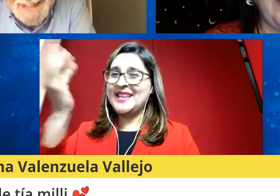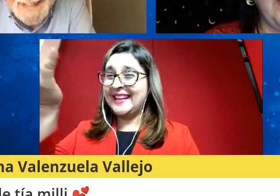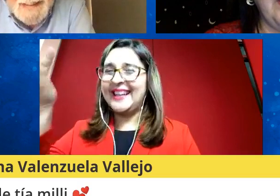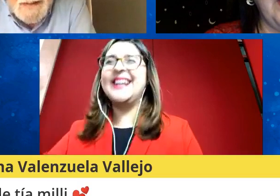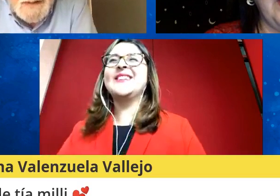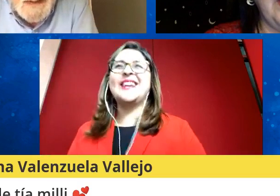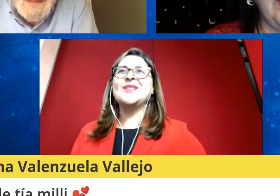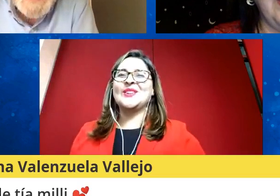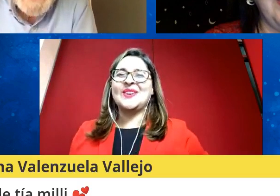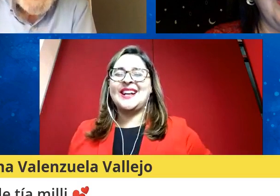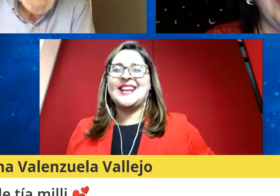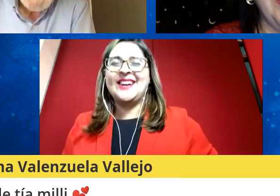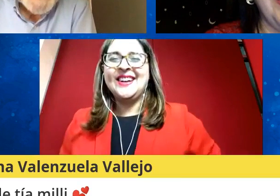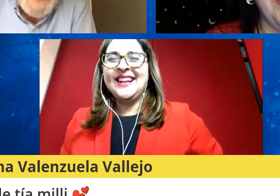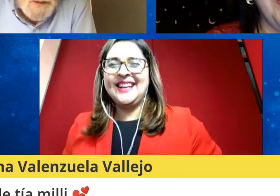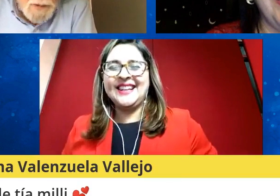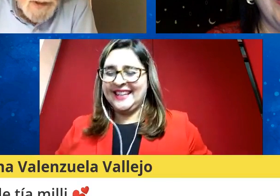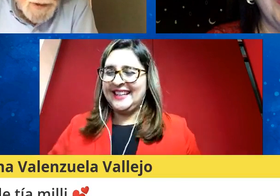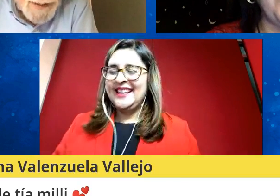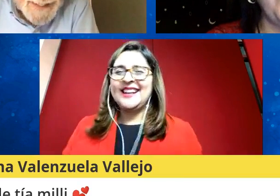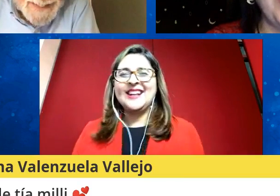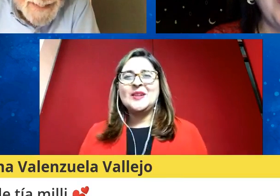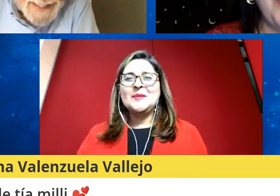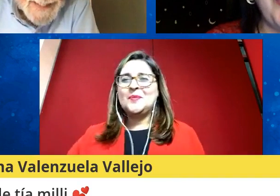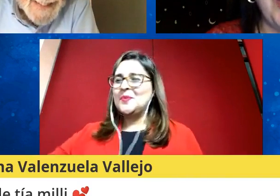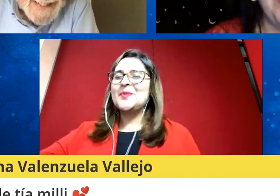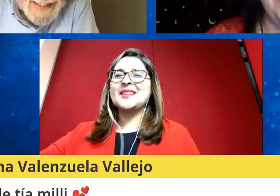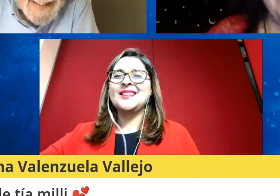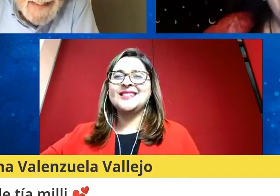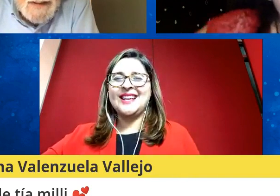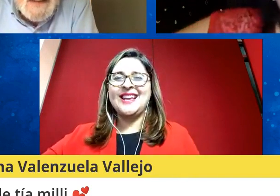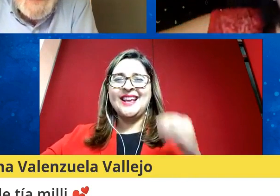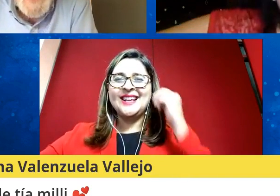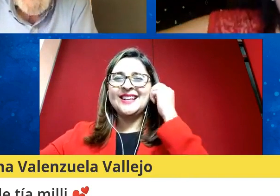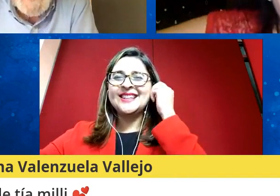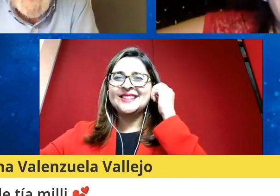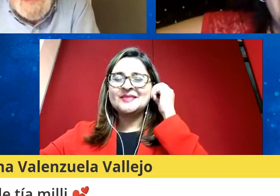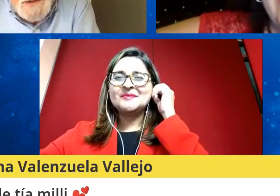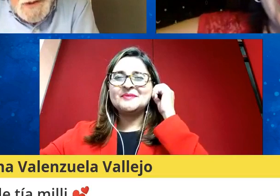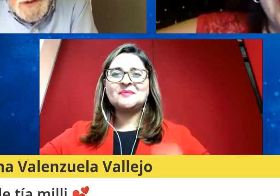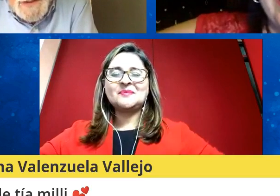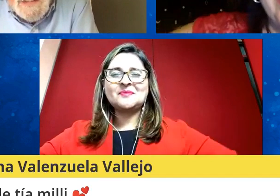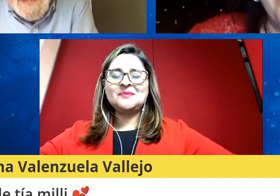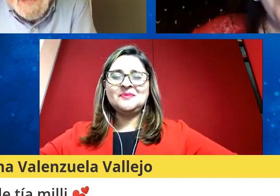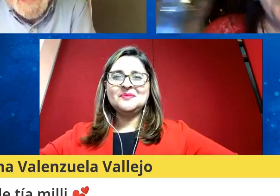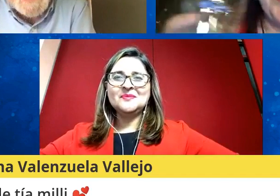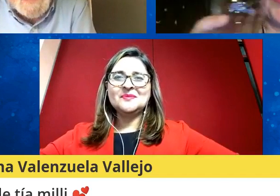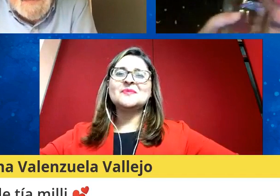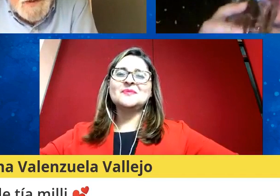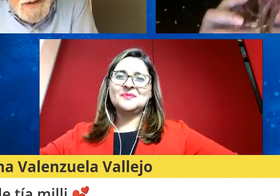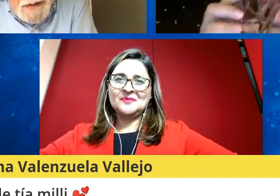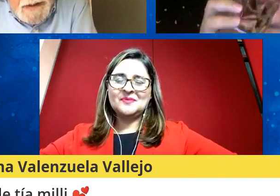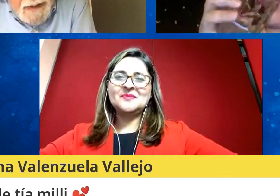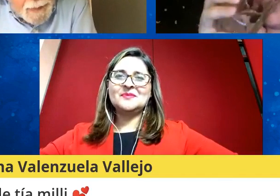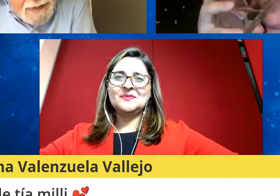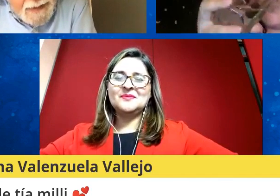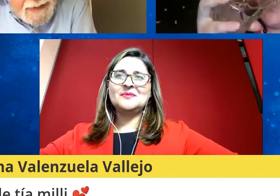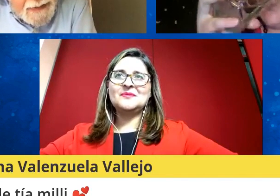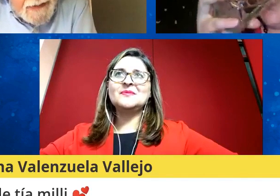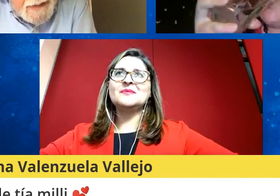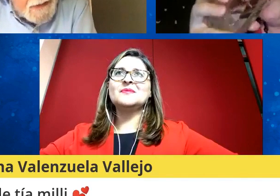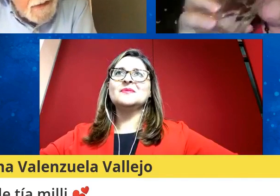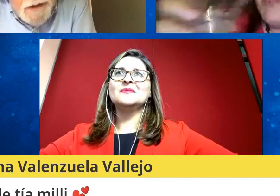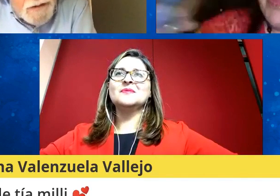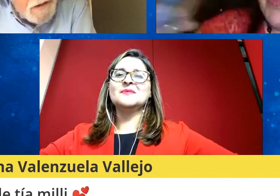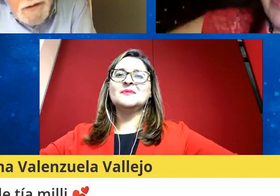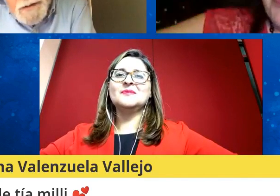Profesor, Omillarca, nos quedamos todos callados. Bueno, sí. No, bueno, mira, yo te quiero repetir